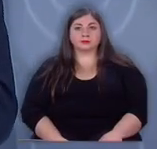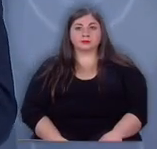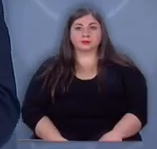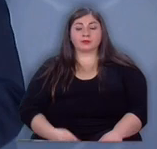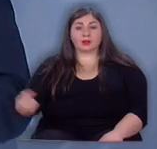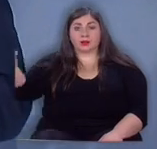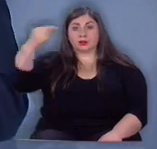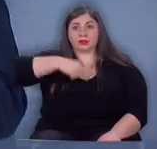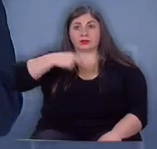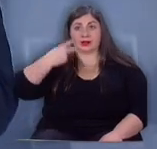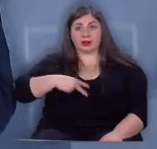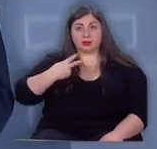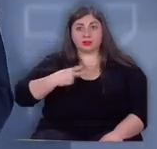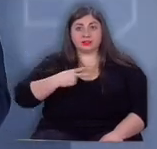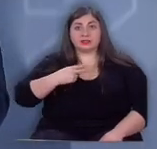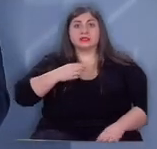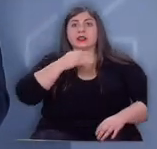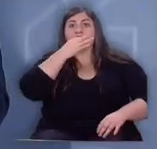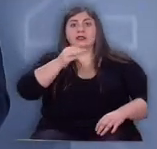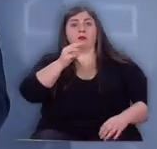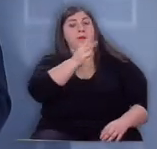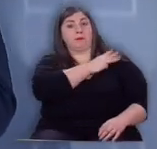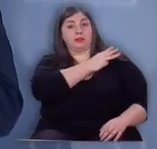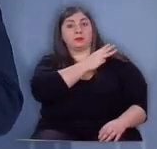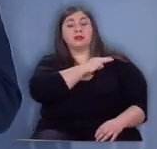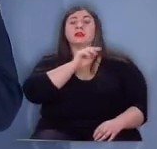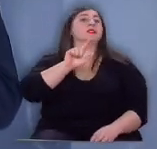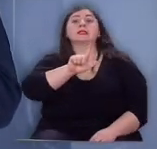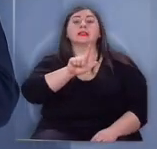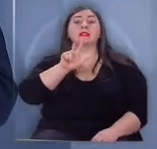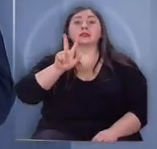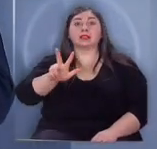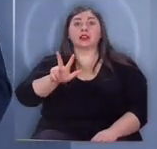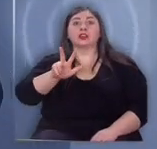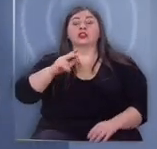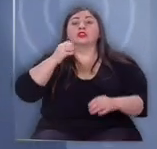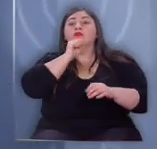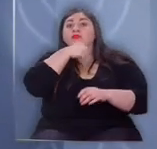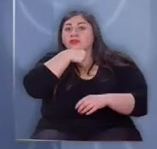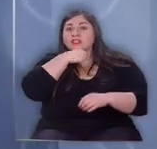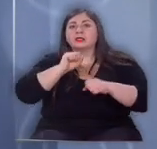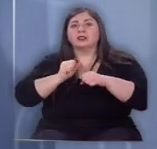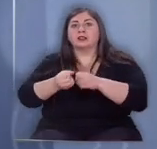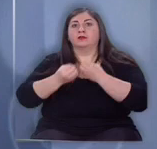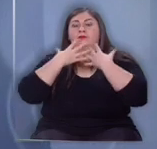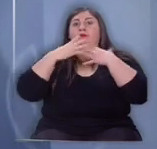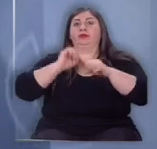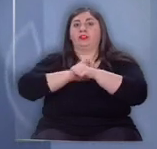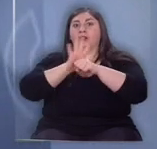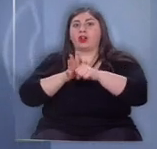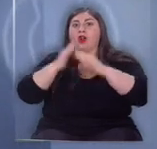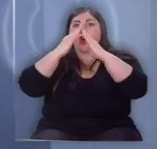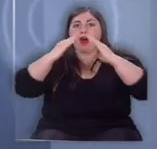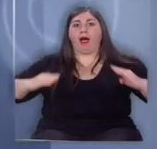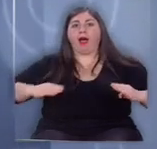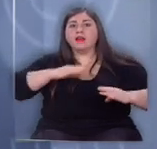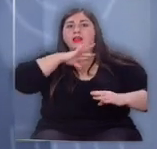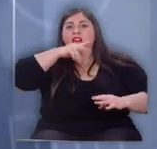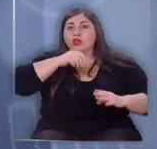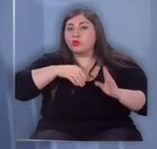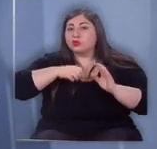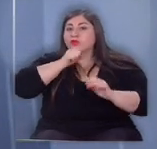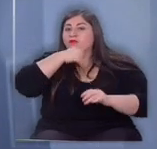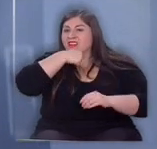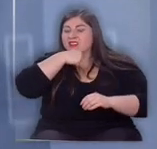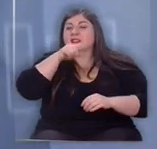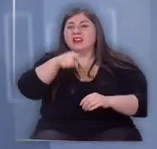De regreso con la noticia, le contamos que en la región metropolitana 78 ancianos se encuentran contagiados por COVID-19 en hogares de adultos mayores. Situación que